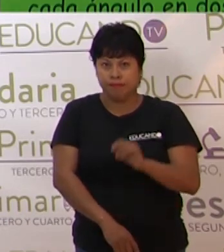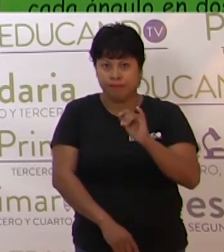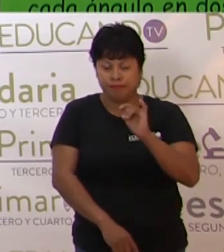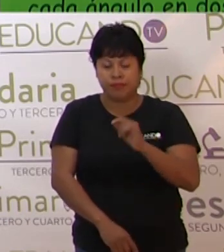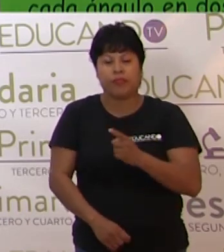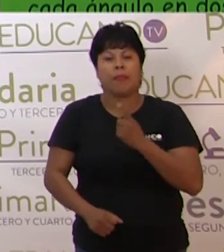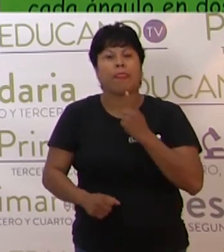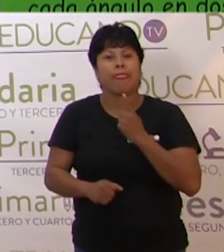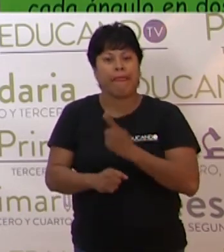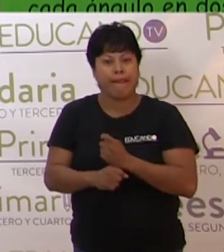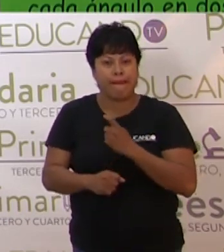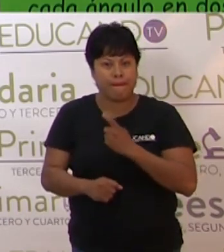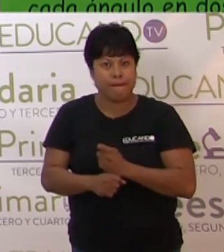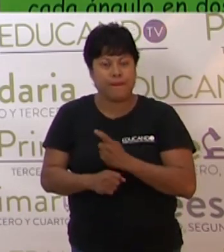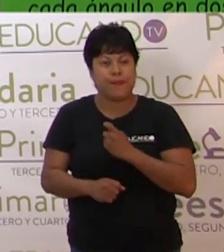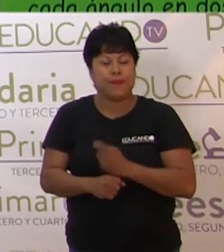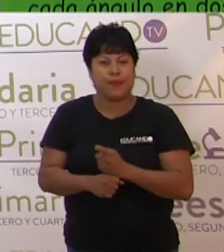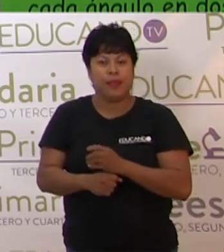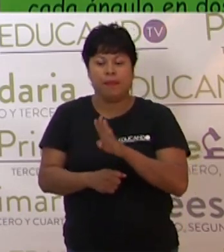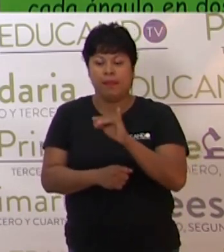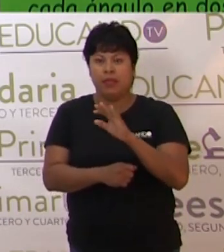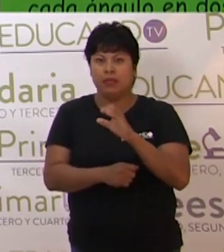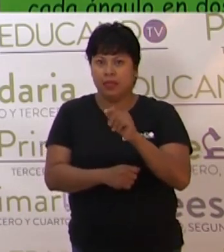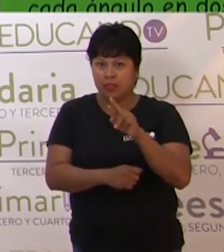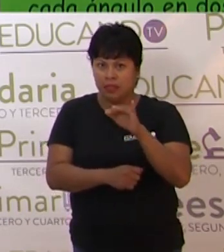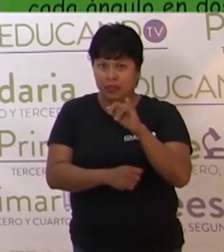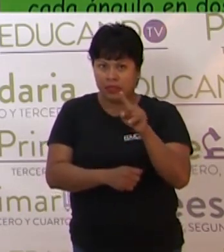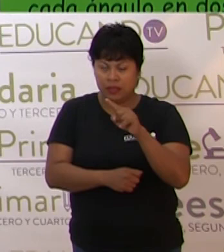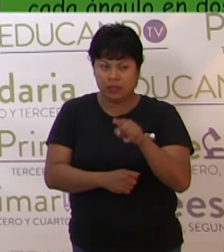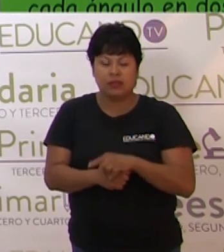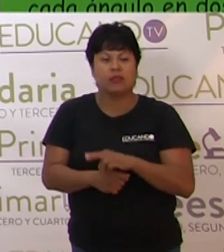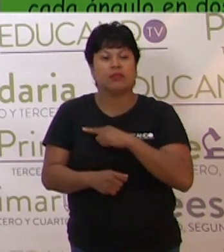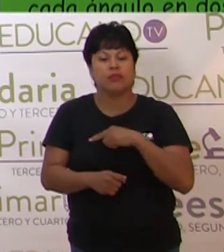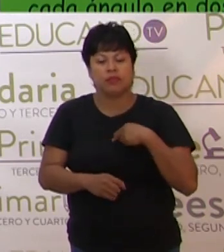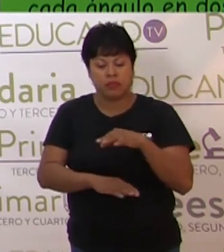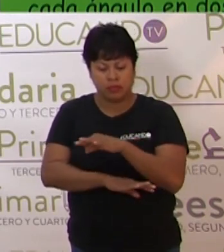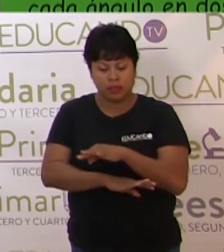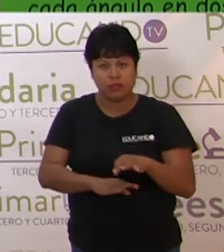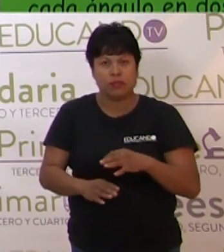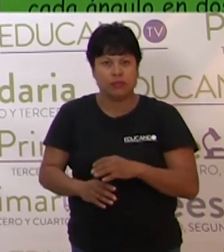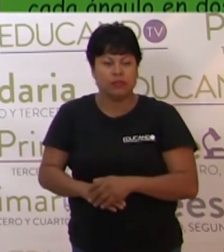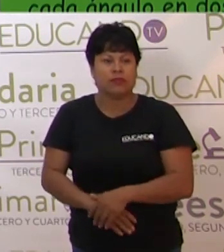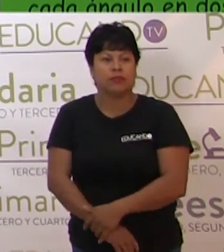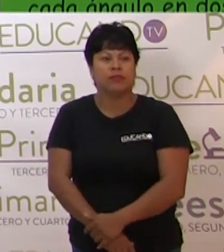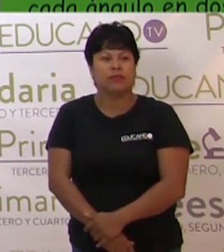primera bisectriz trazamos luego